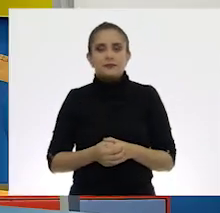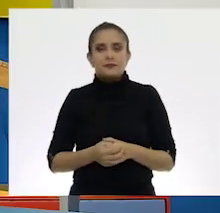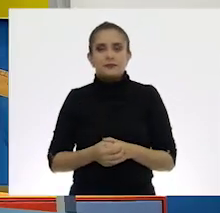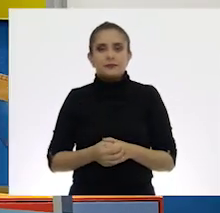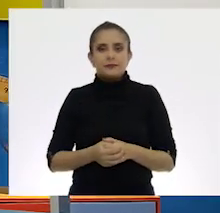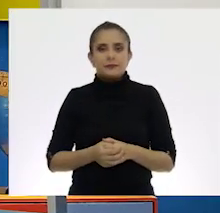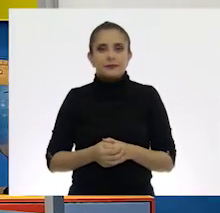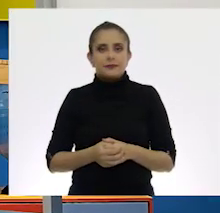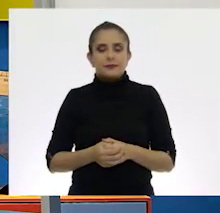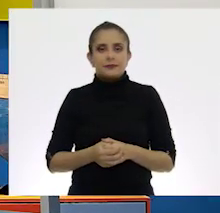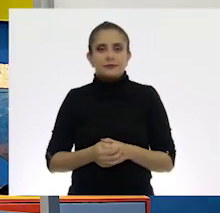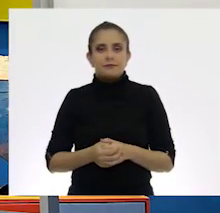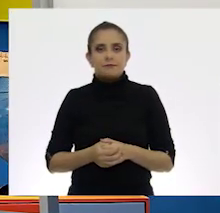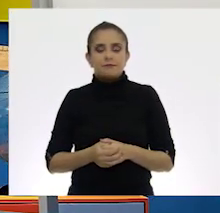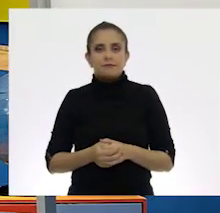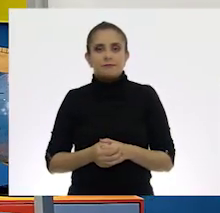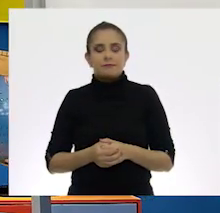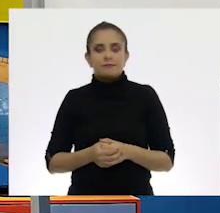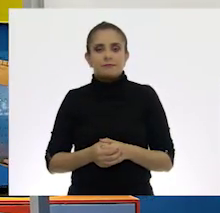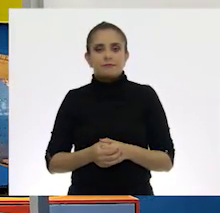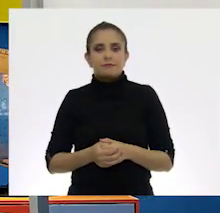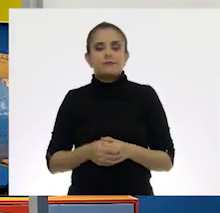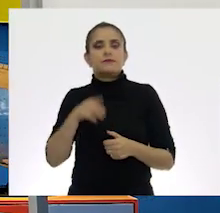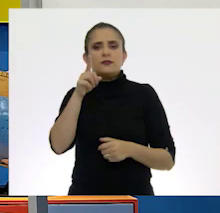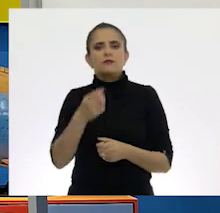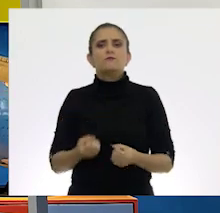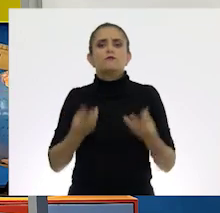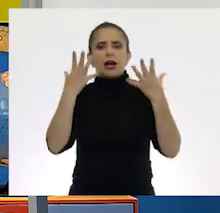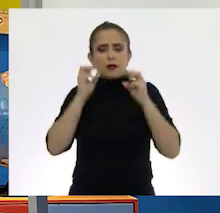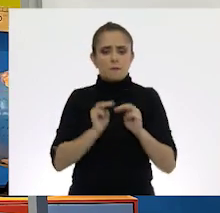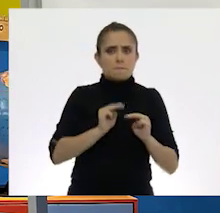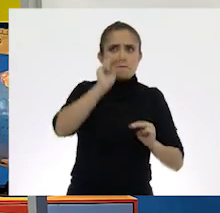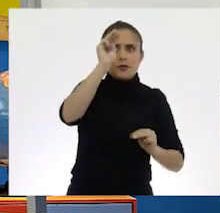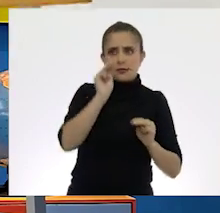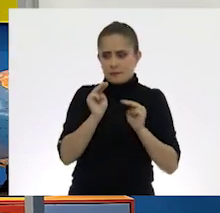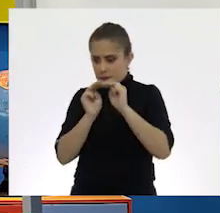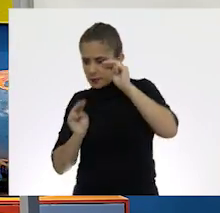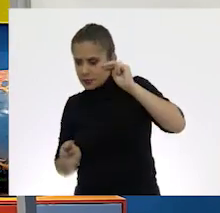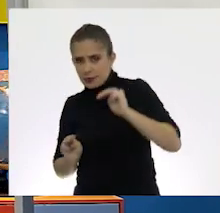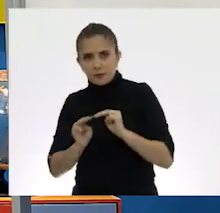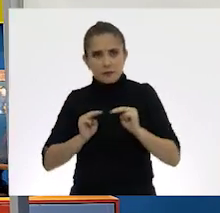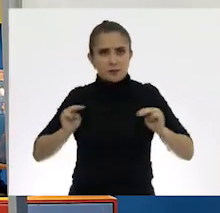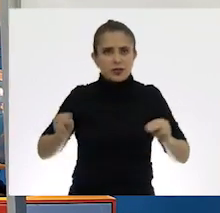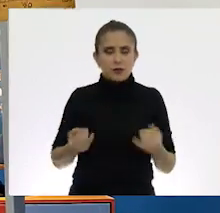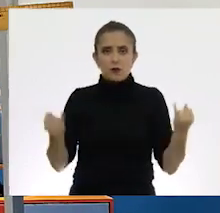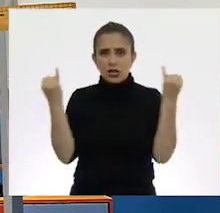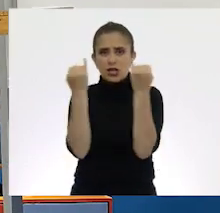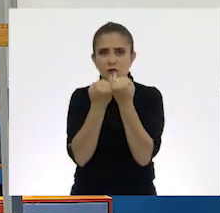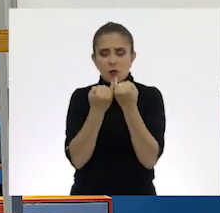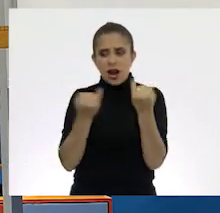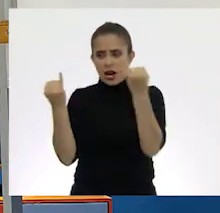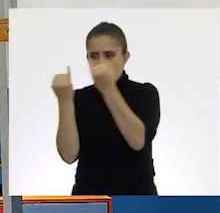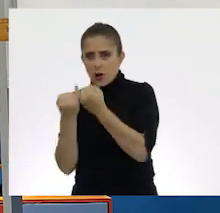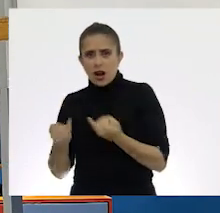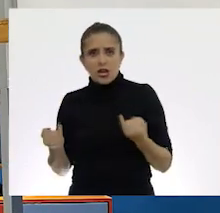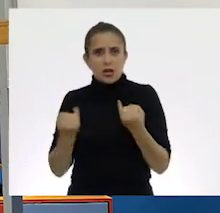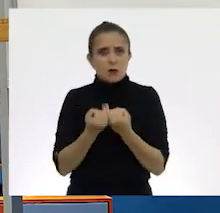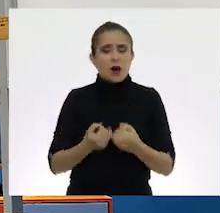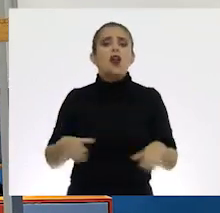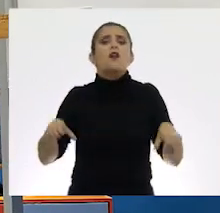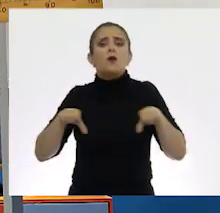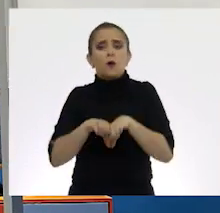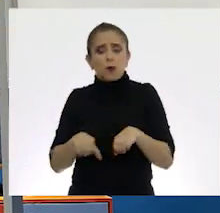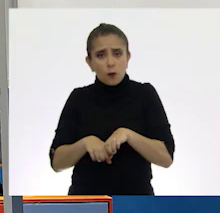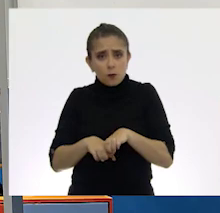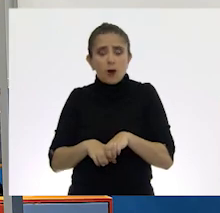establecer una, llamémosle, una escala equitativa entre lo que yo voy a trabajar en el pizarrón y lo que ustedes van a trabajar en su